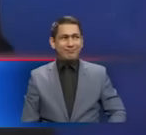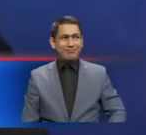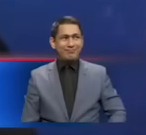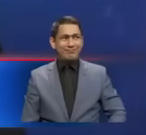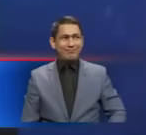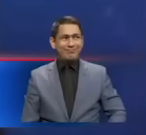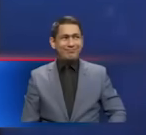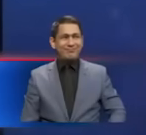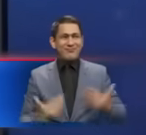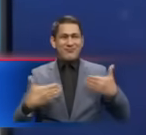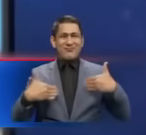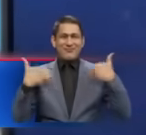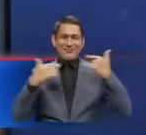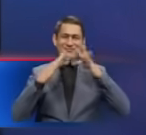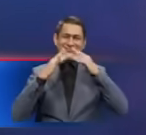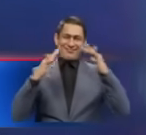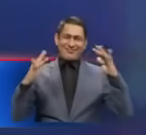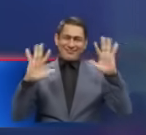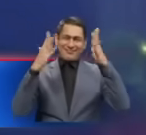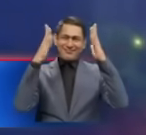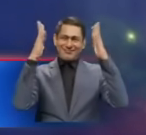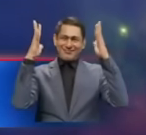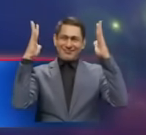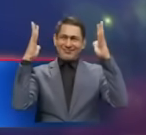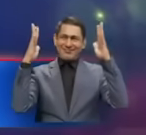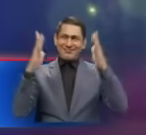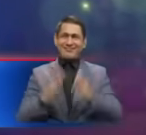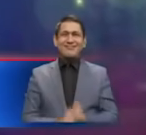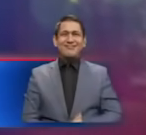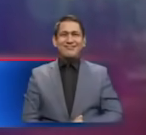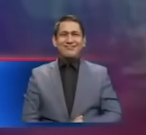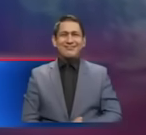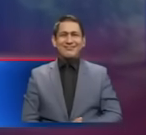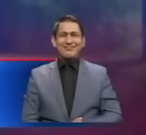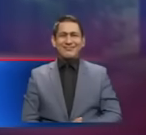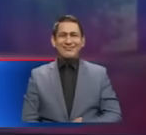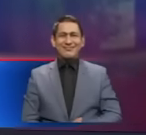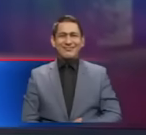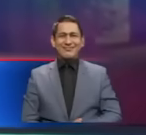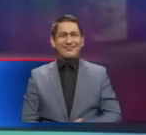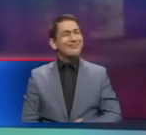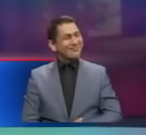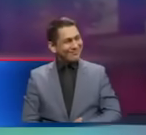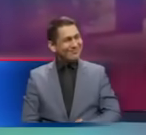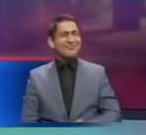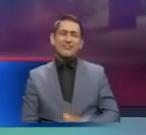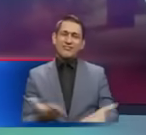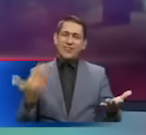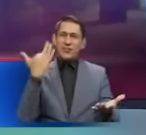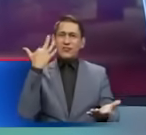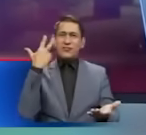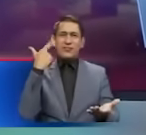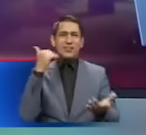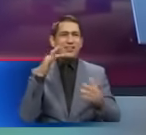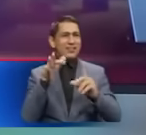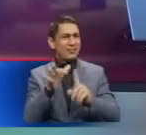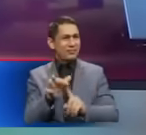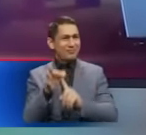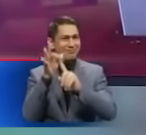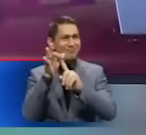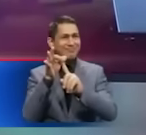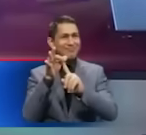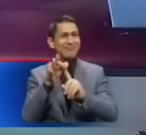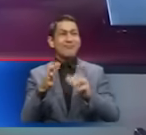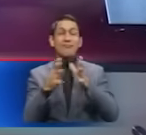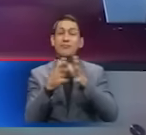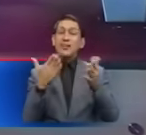¡Que viva el cumpleañero! ¡Que viva! Bueno. Mi querido José, no podíamos dejar pasar este día en alto. Sí. Obviamente muy